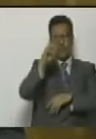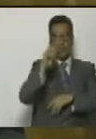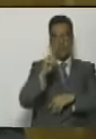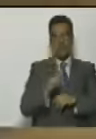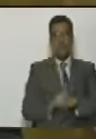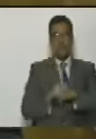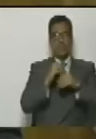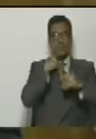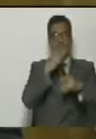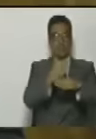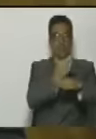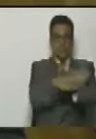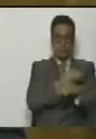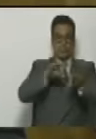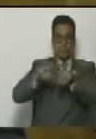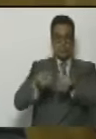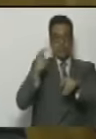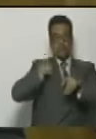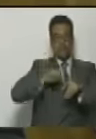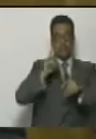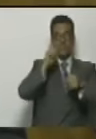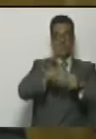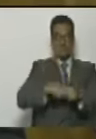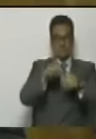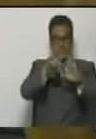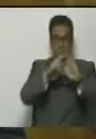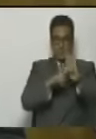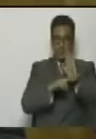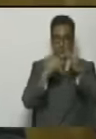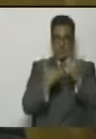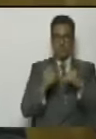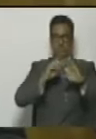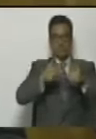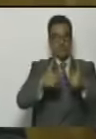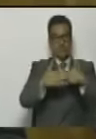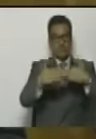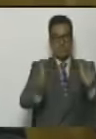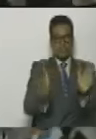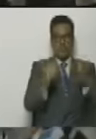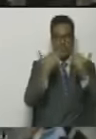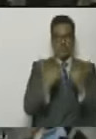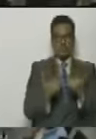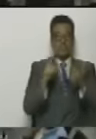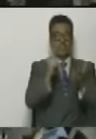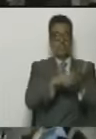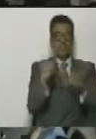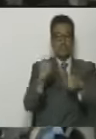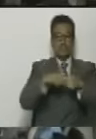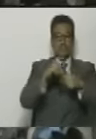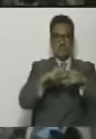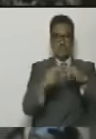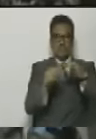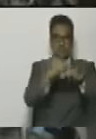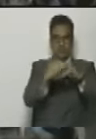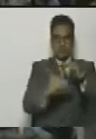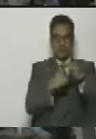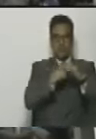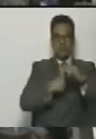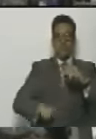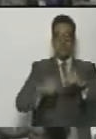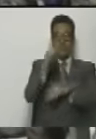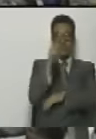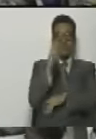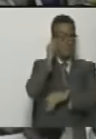Aparicio, previo anuncio de Secretaría de la existencia del quórum reglamentario, declaró abierta la sesión ordinaria con la asistencia de la segunda vicepresidenta,